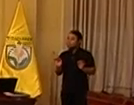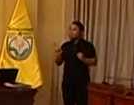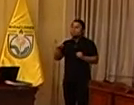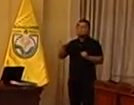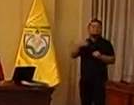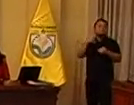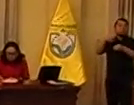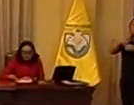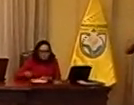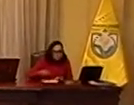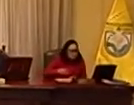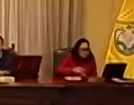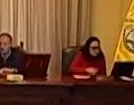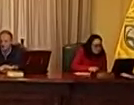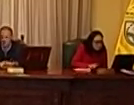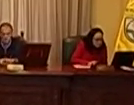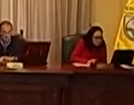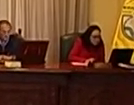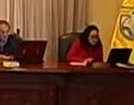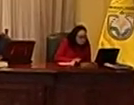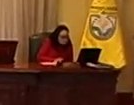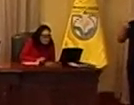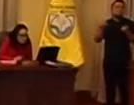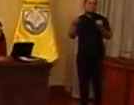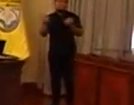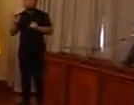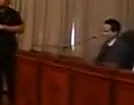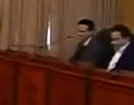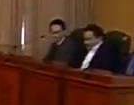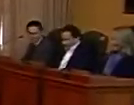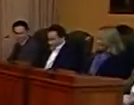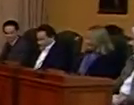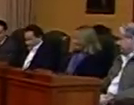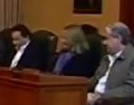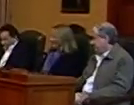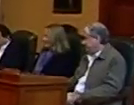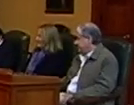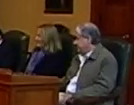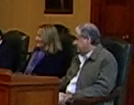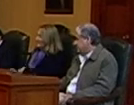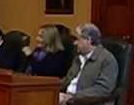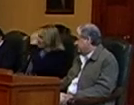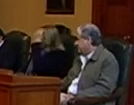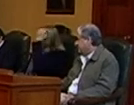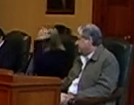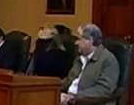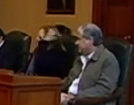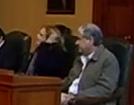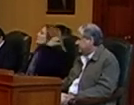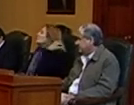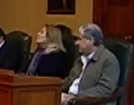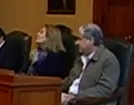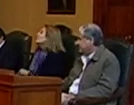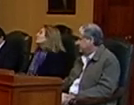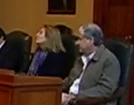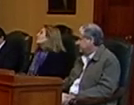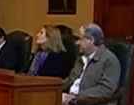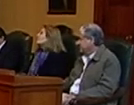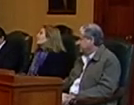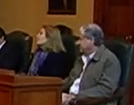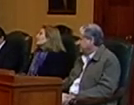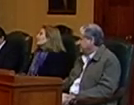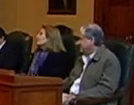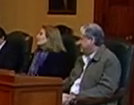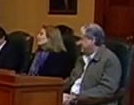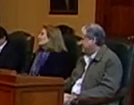Aquellos que estén a favor, si van a expresar la señal de conformidad. Se aprueba por unanimidad. Muchas gracias. Aprobada la solicitud del regidor Jorge Augusto.